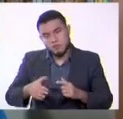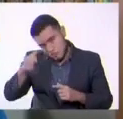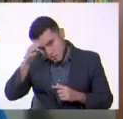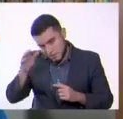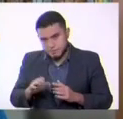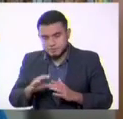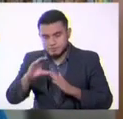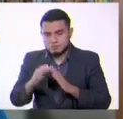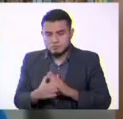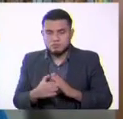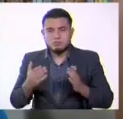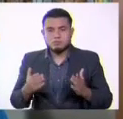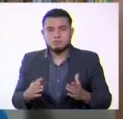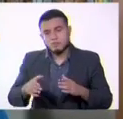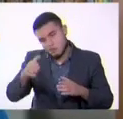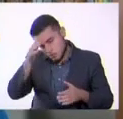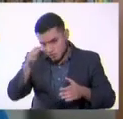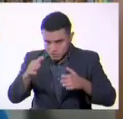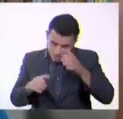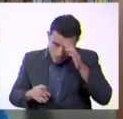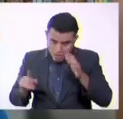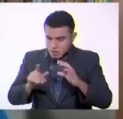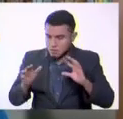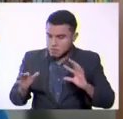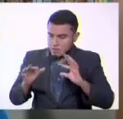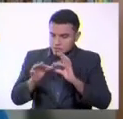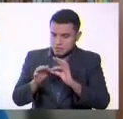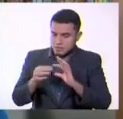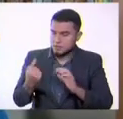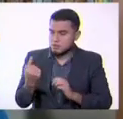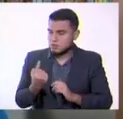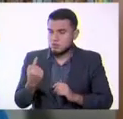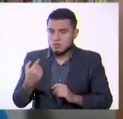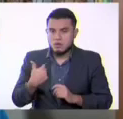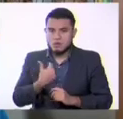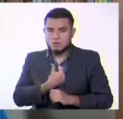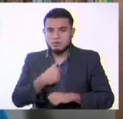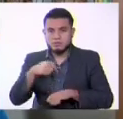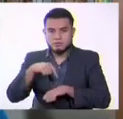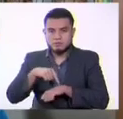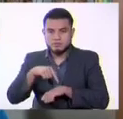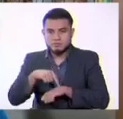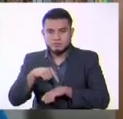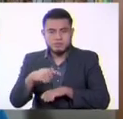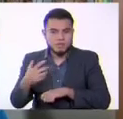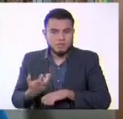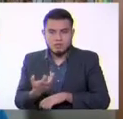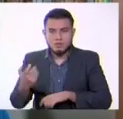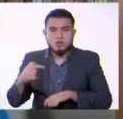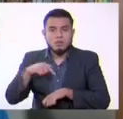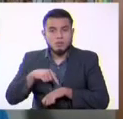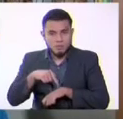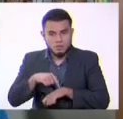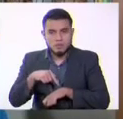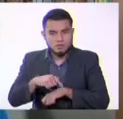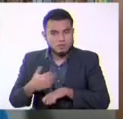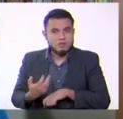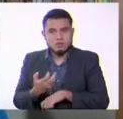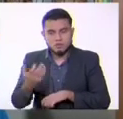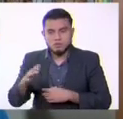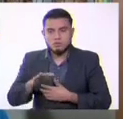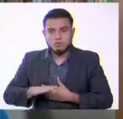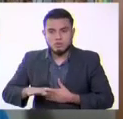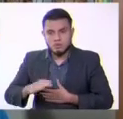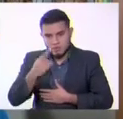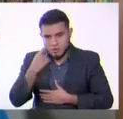es un concepto que no es perteneciente solamente a nuestro tiempo. Se ha dado en todo momento y en todo lugar. Vamos